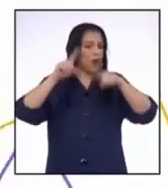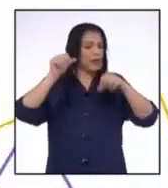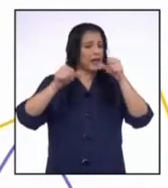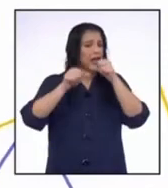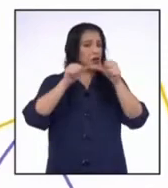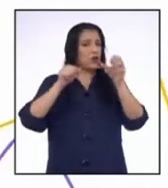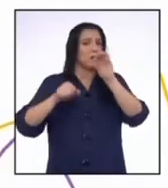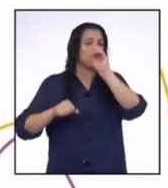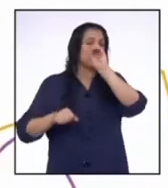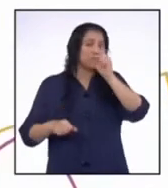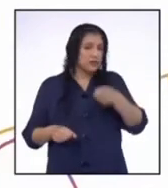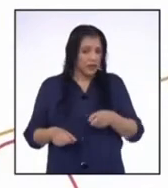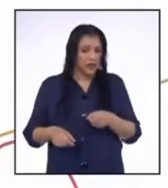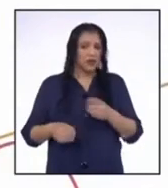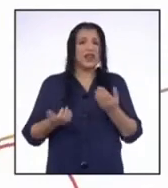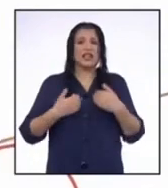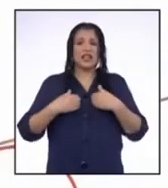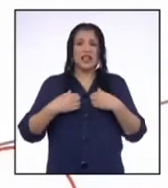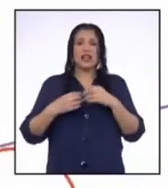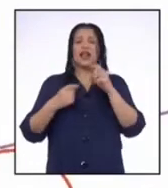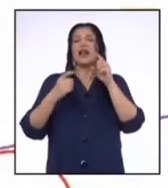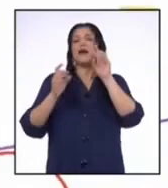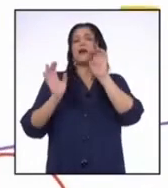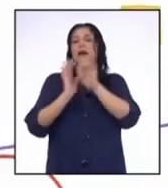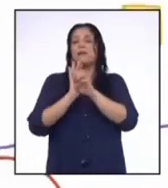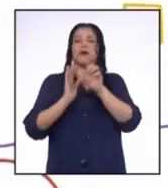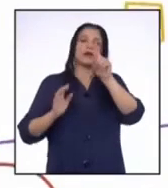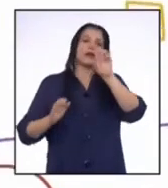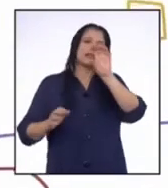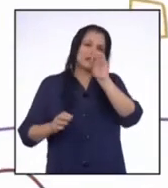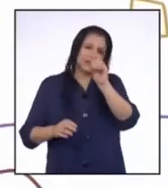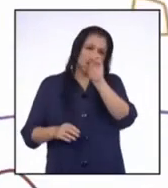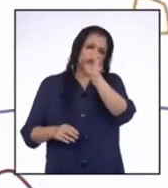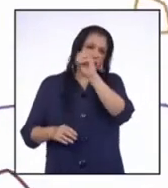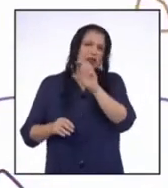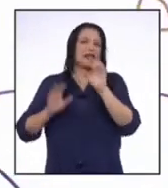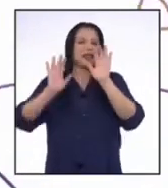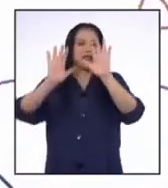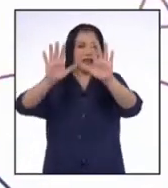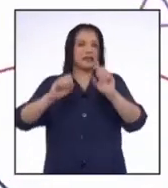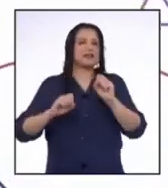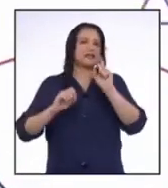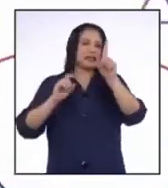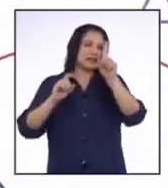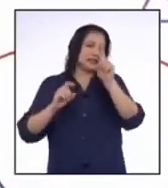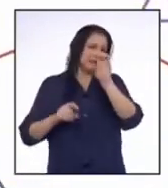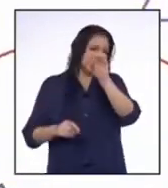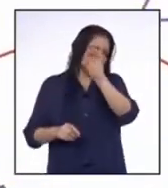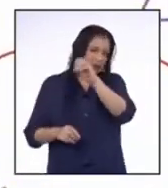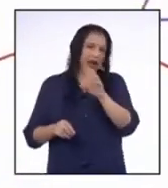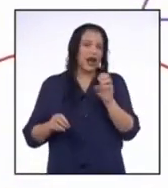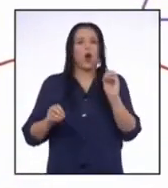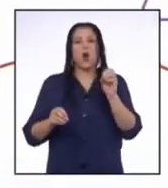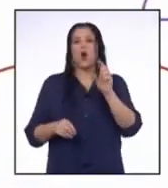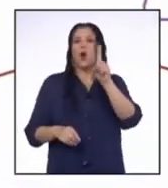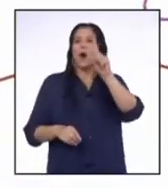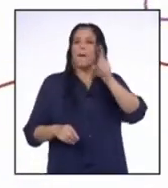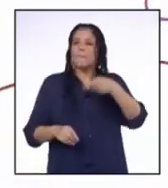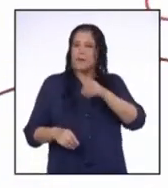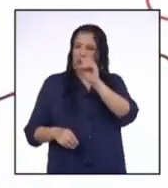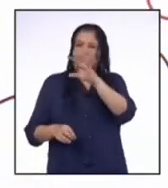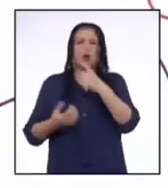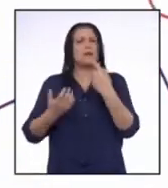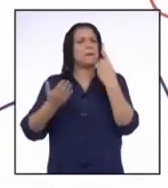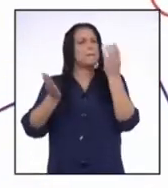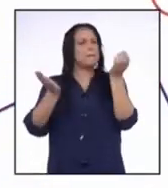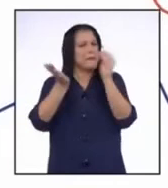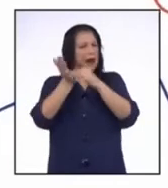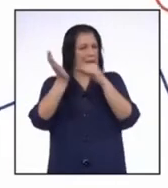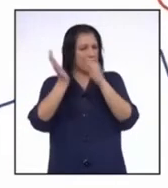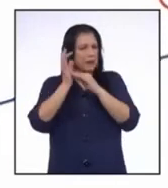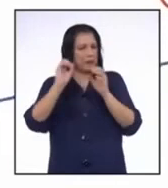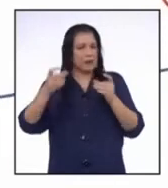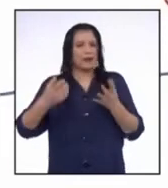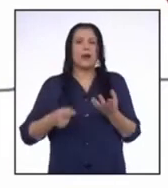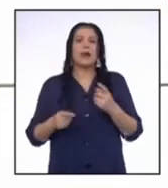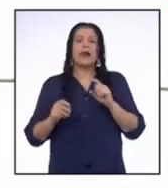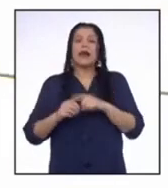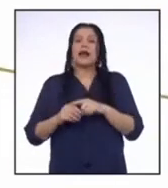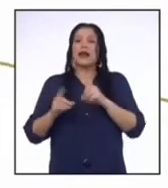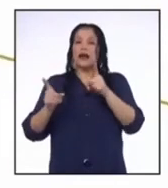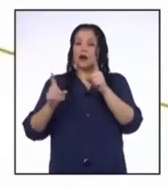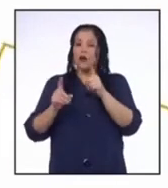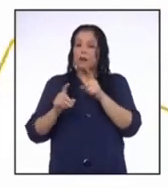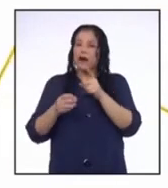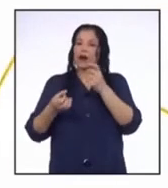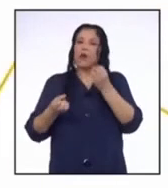por una unidad seguida de ceros, como por ejemplo 10, 100, 1000, etc., se desplaza la coma a